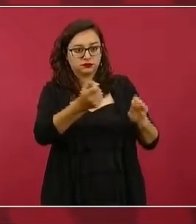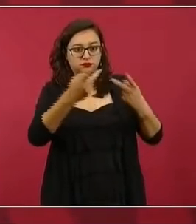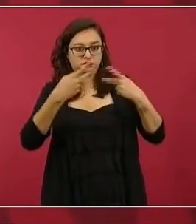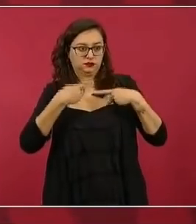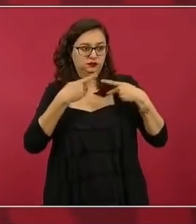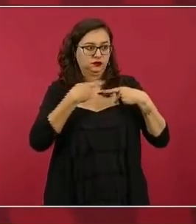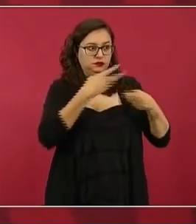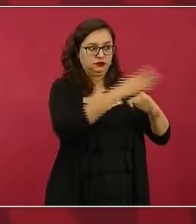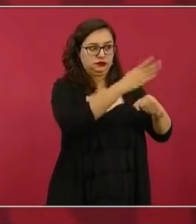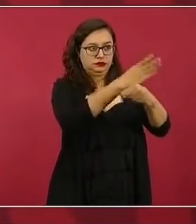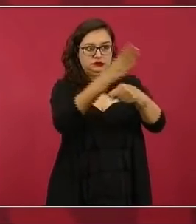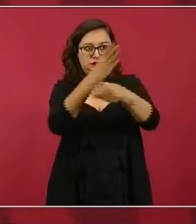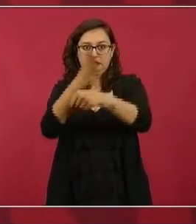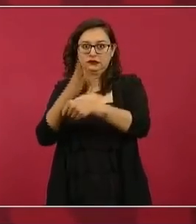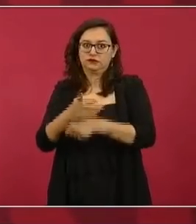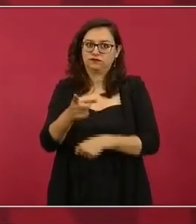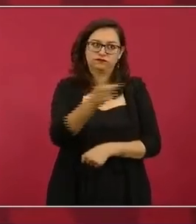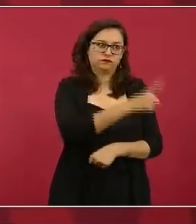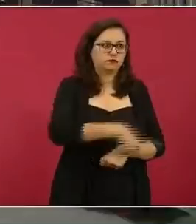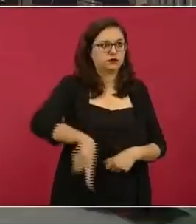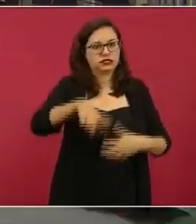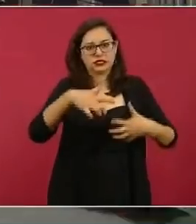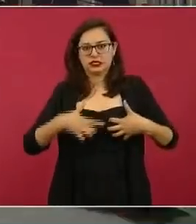serenos. Lo que se dice… O sea, sí,